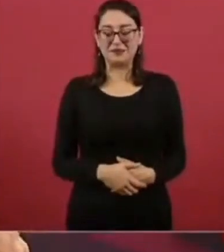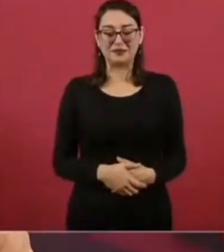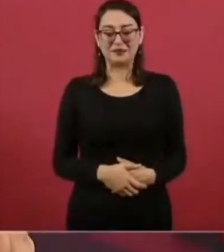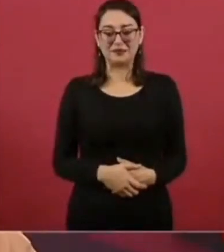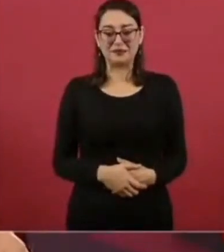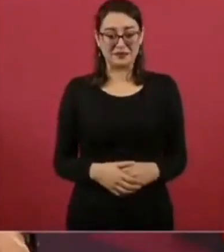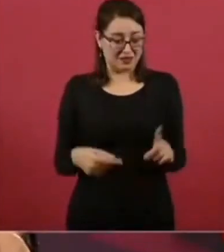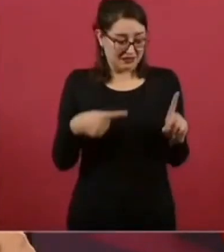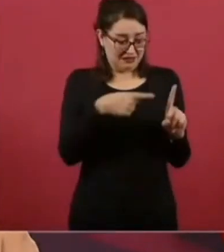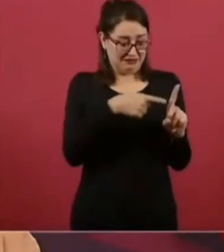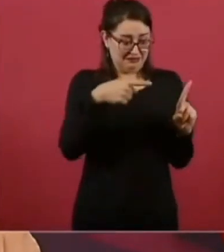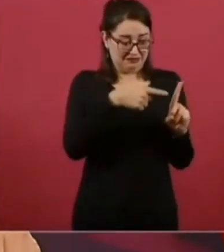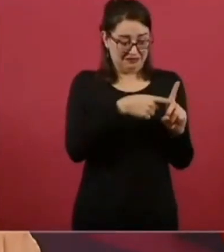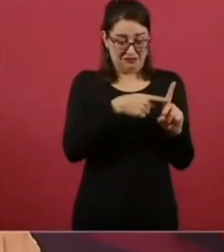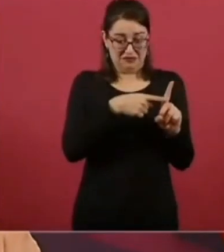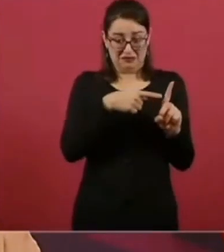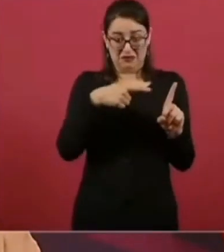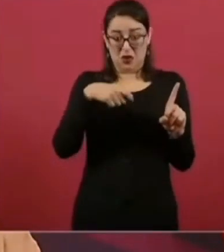Coyoacán.